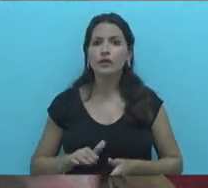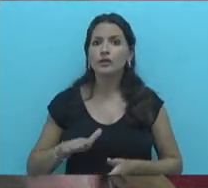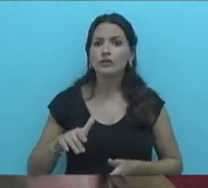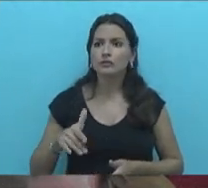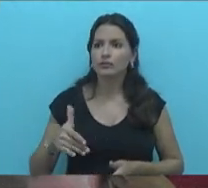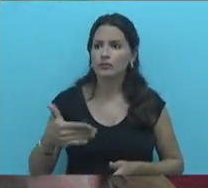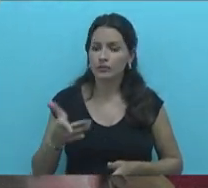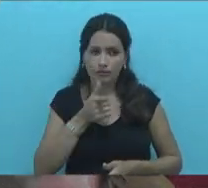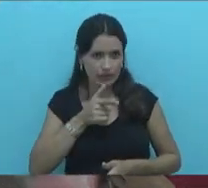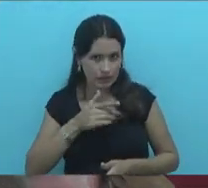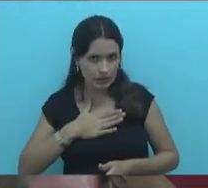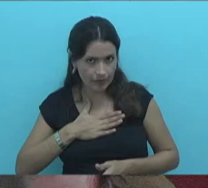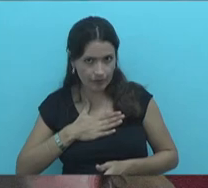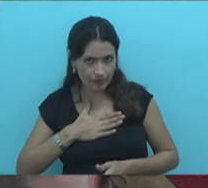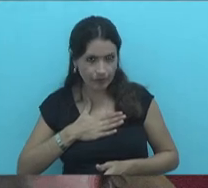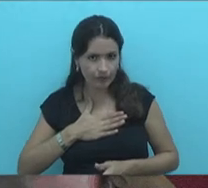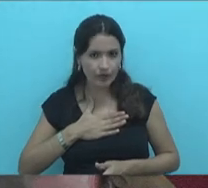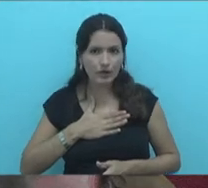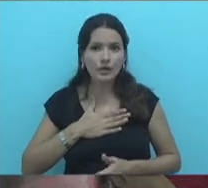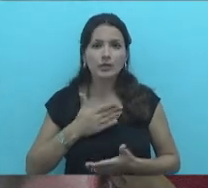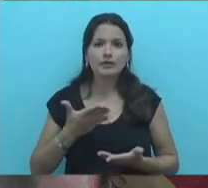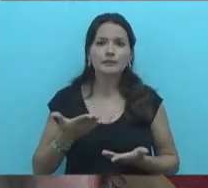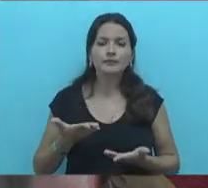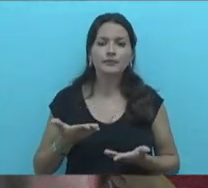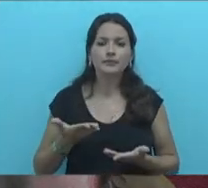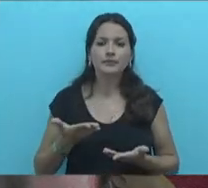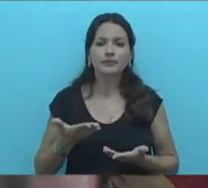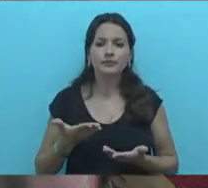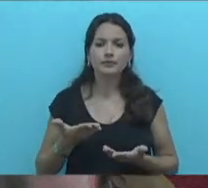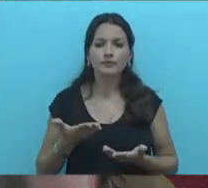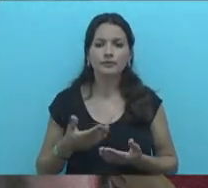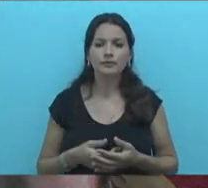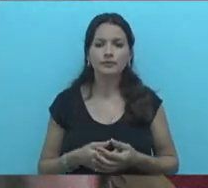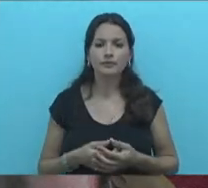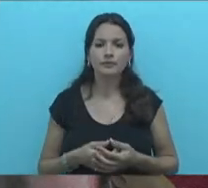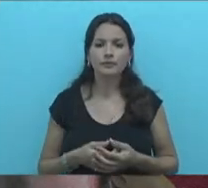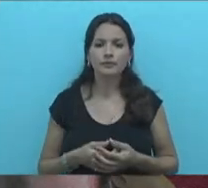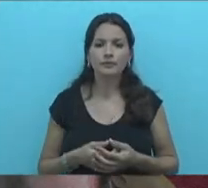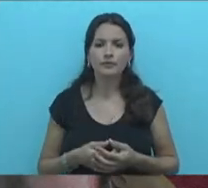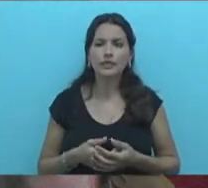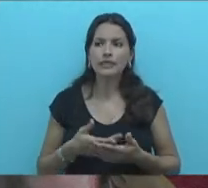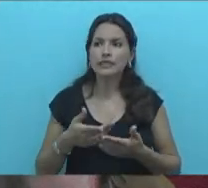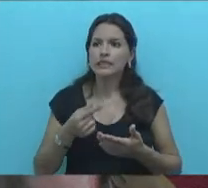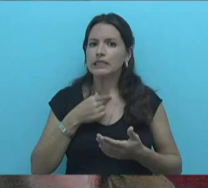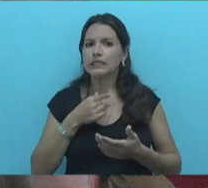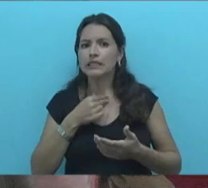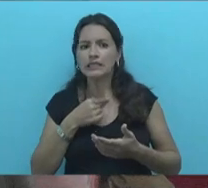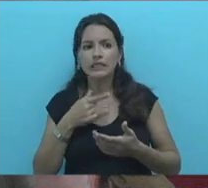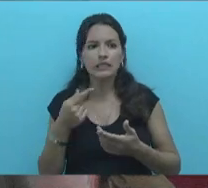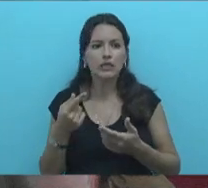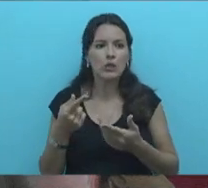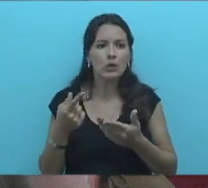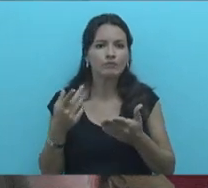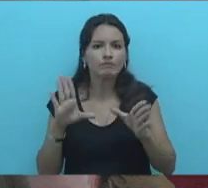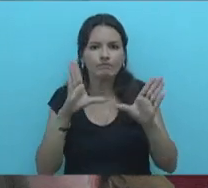producido o se ha intentado producir, como ustedes quieran llamarle, una violación a la libertad de